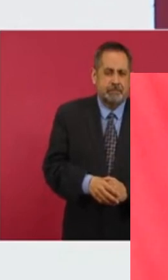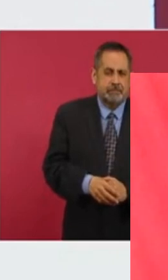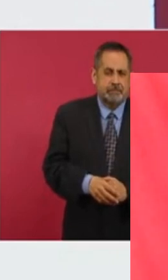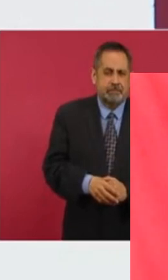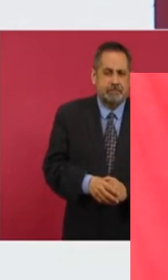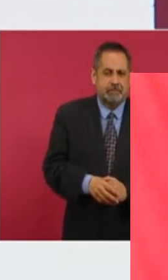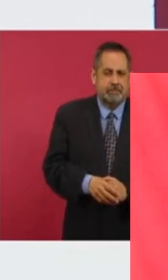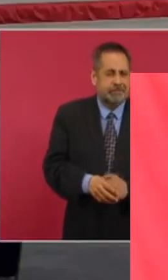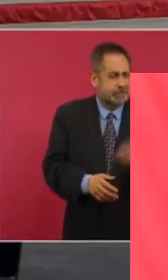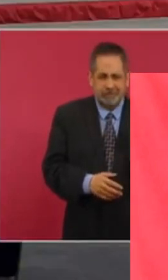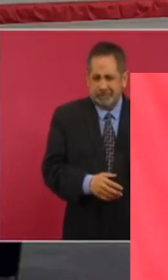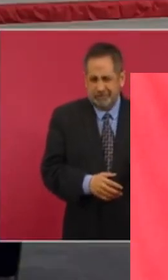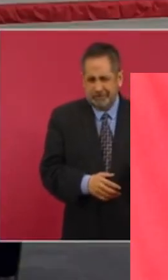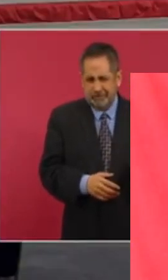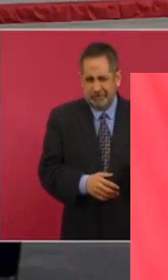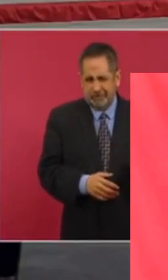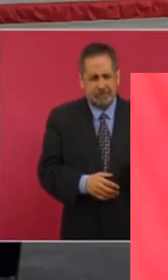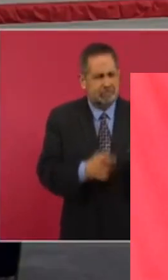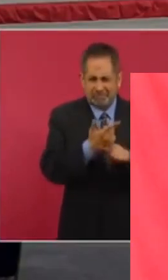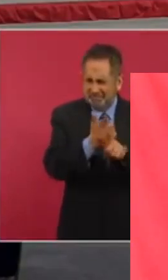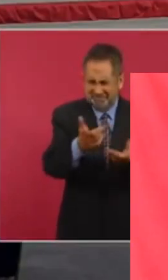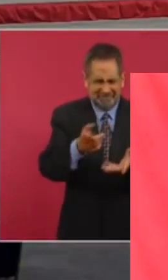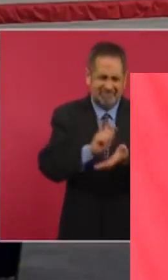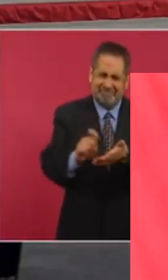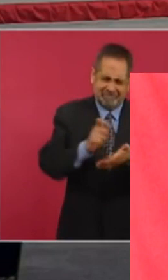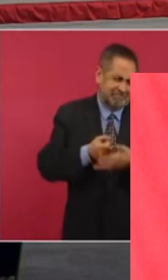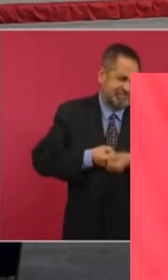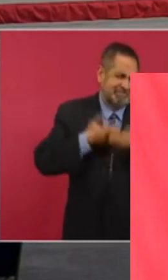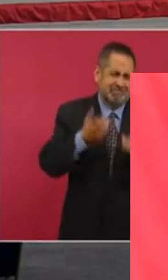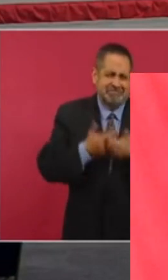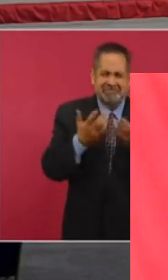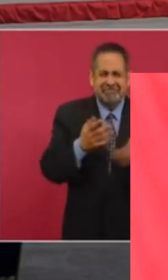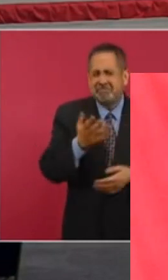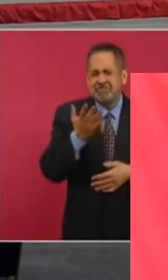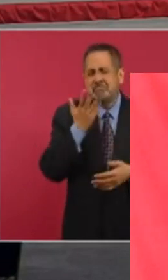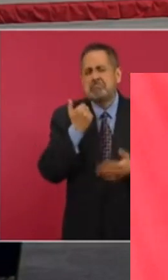Todo está permitido, eso no es problema.